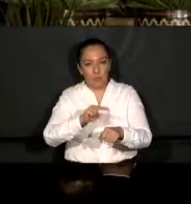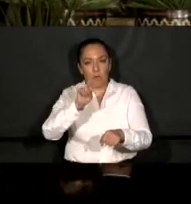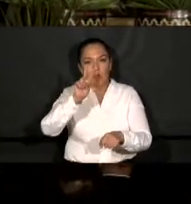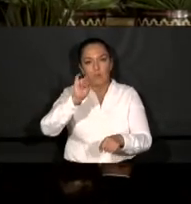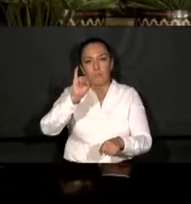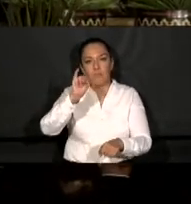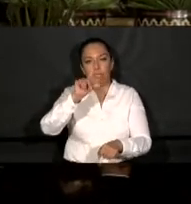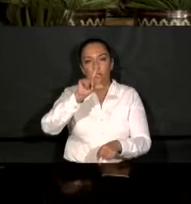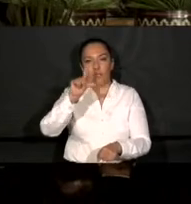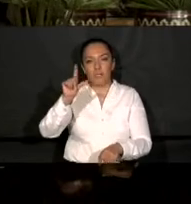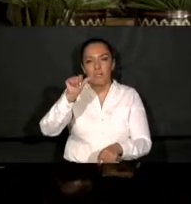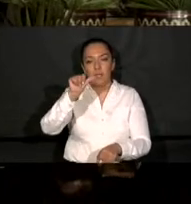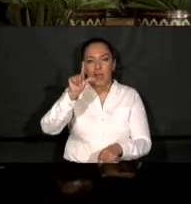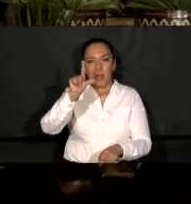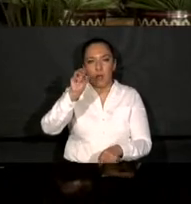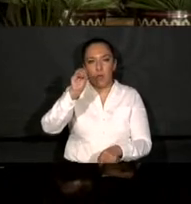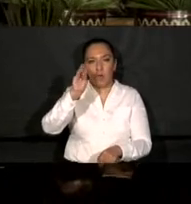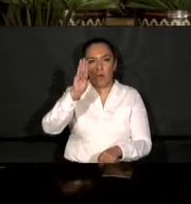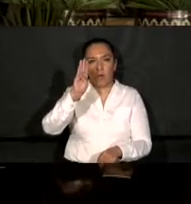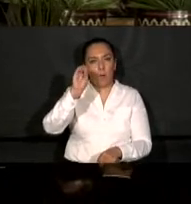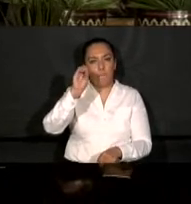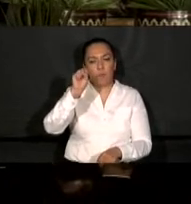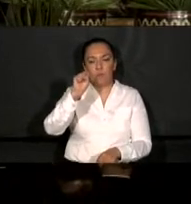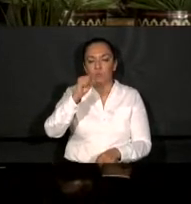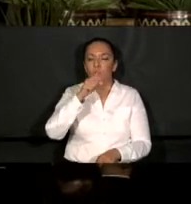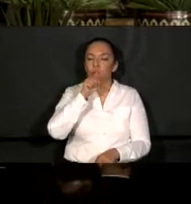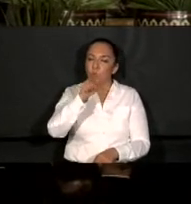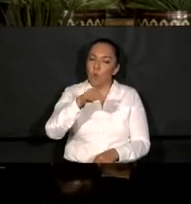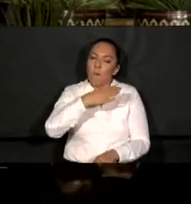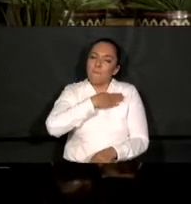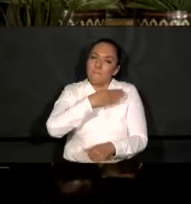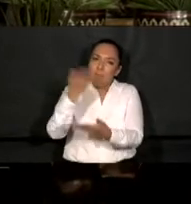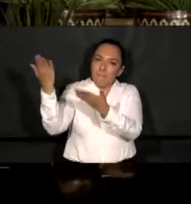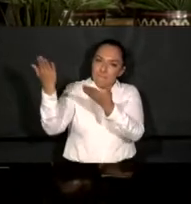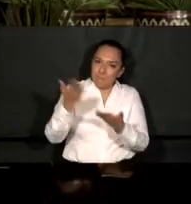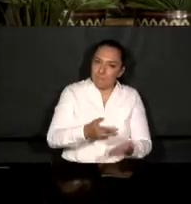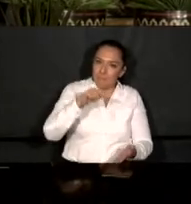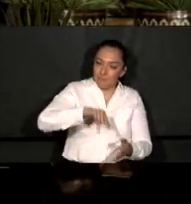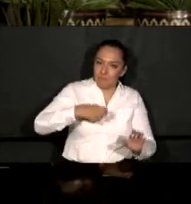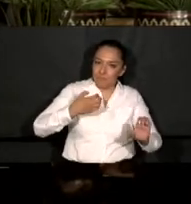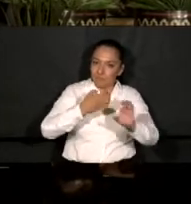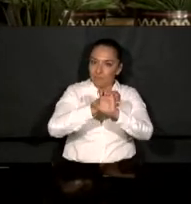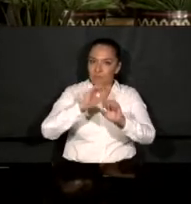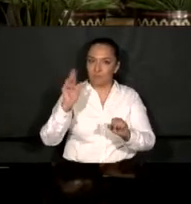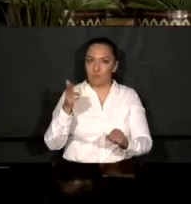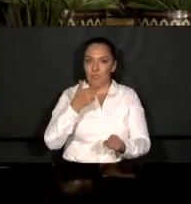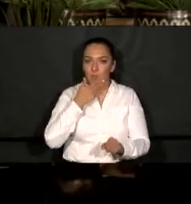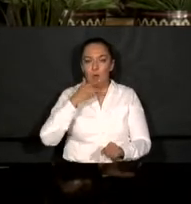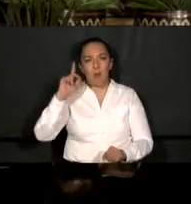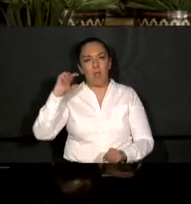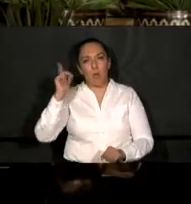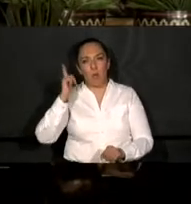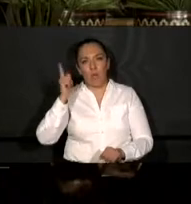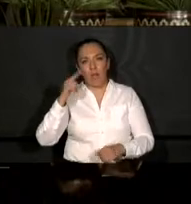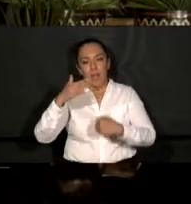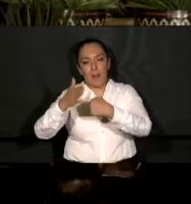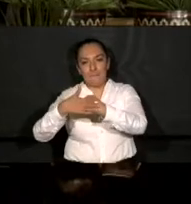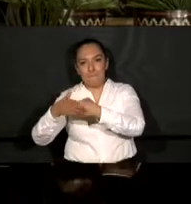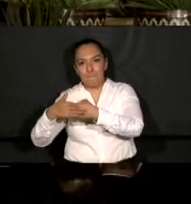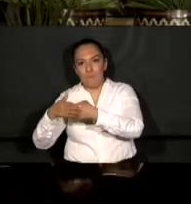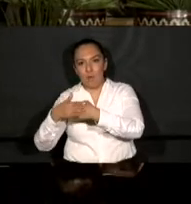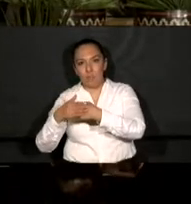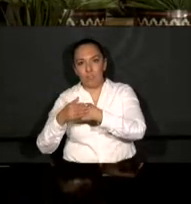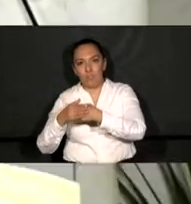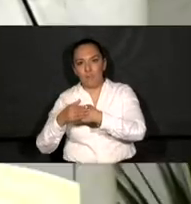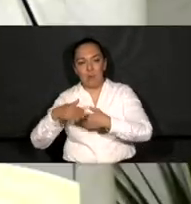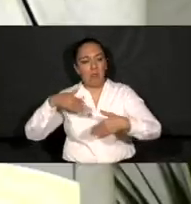Arámbula. Te quiero decir de nuevo que eres muy bienvenido en este estado de Chihuahua y que ojalá podamos más adelante recorrer